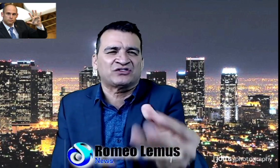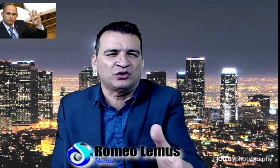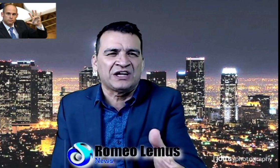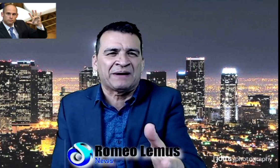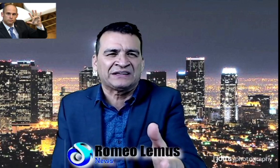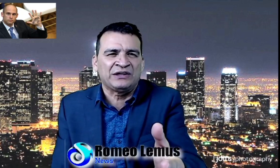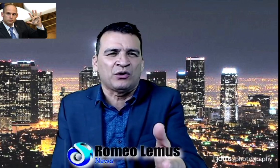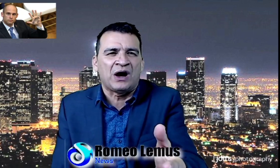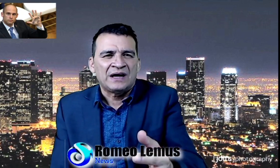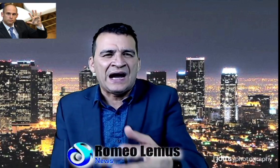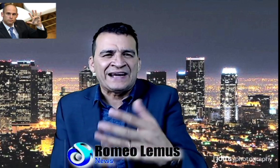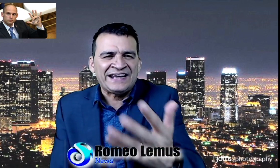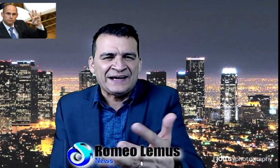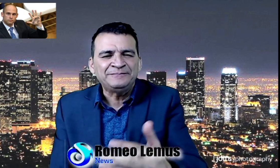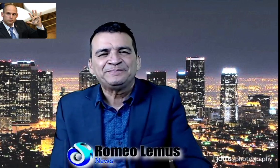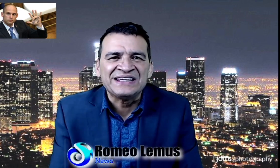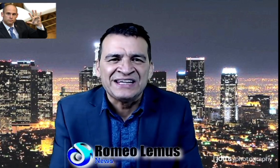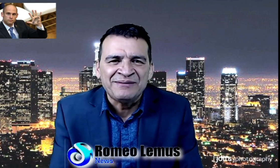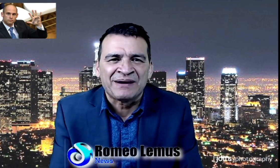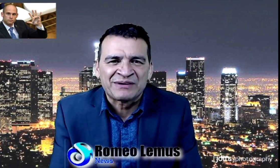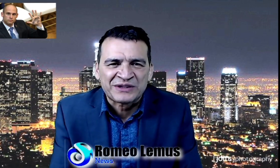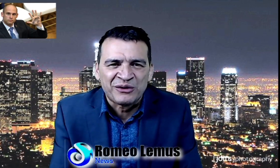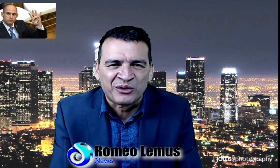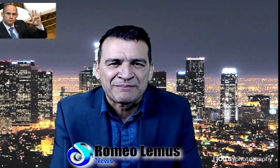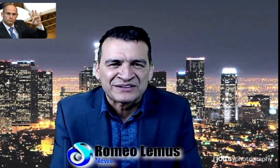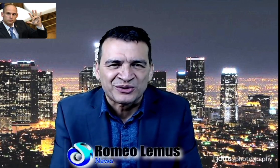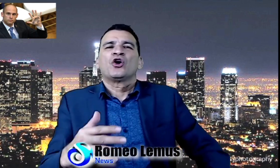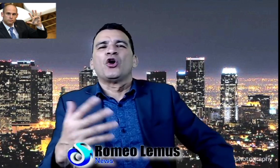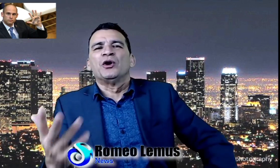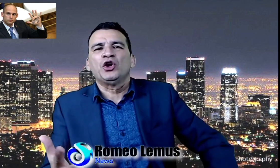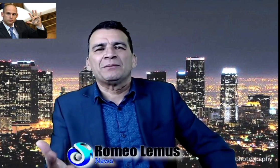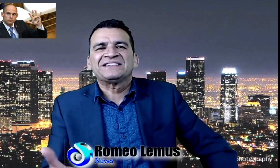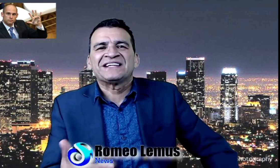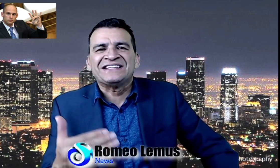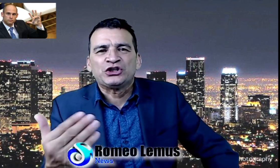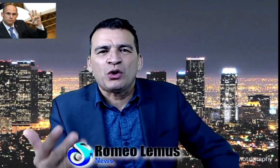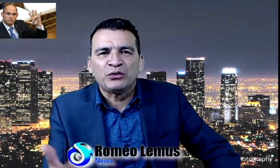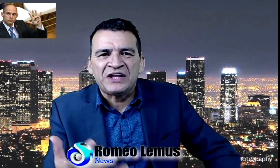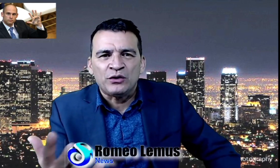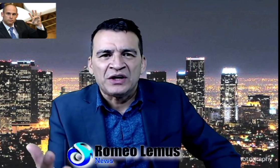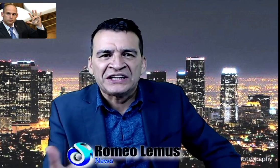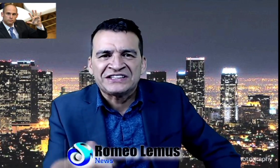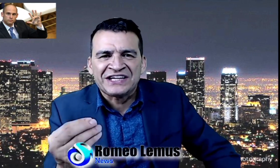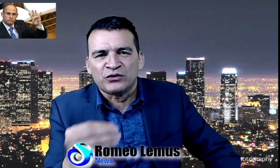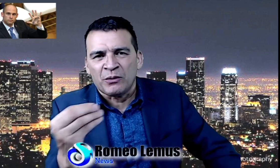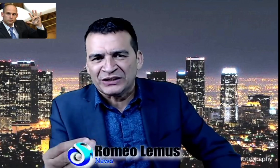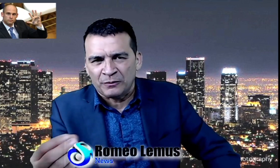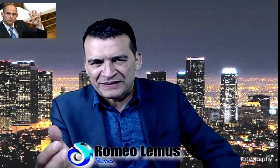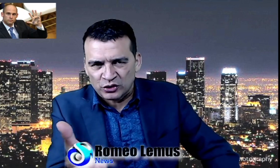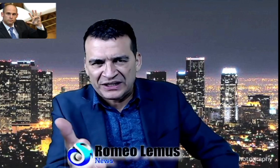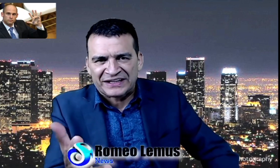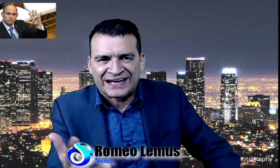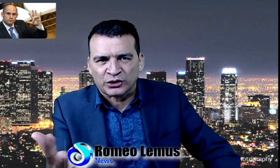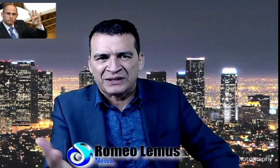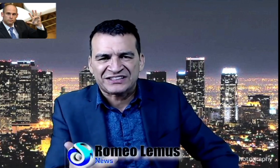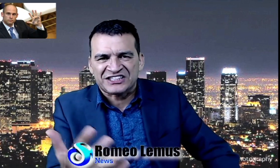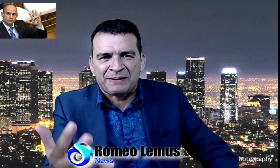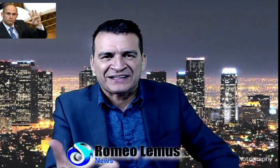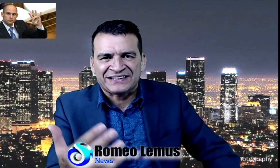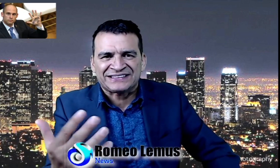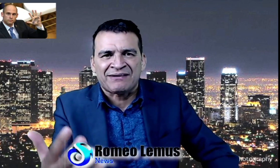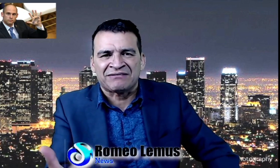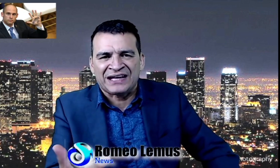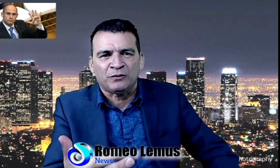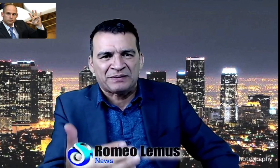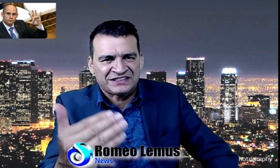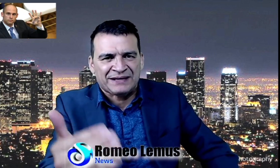la fracción del partido Arena, y va a ver usted lo que pasó. Como Norman se sintió aludido, es decir, en un momento pensó que Ricardo Velázquez